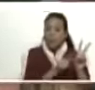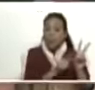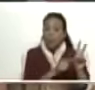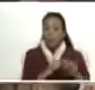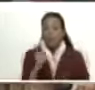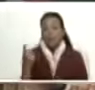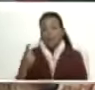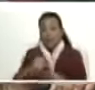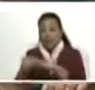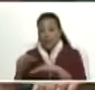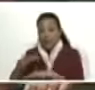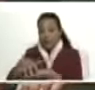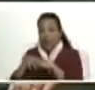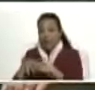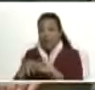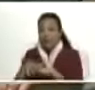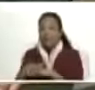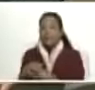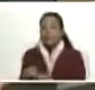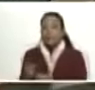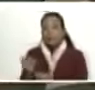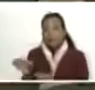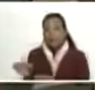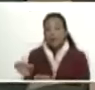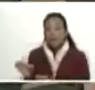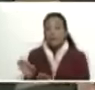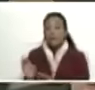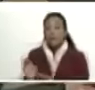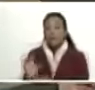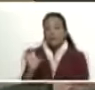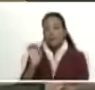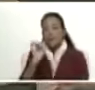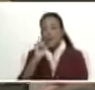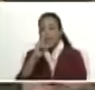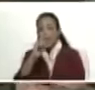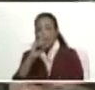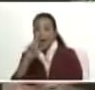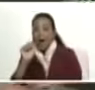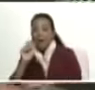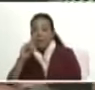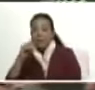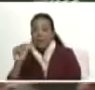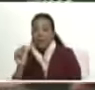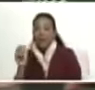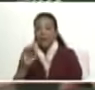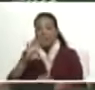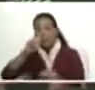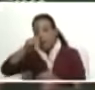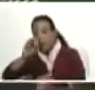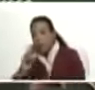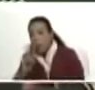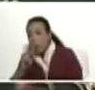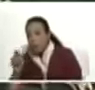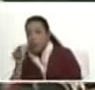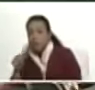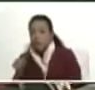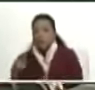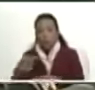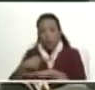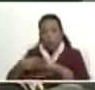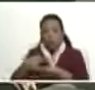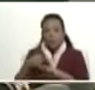y del Reino Unido de la Gran Bretaña e Irlanda del Norte, este último en consulta con el gobierno de la